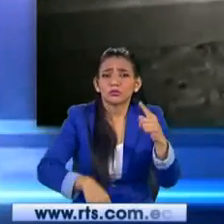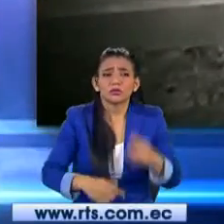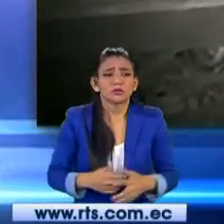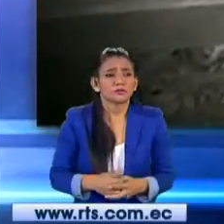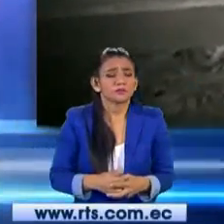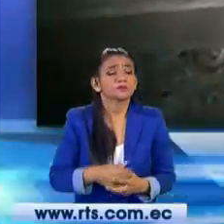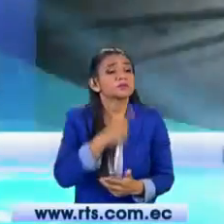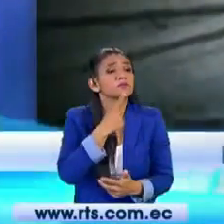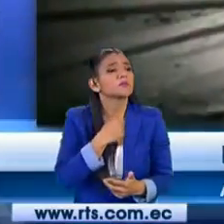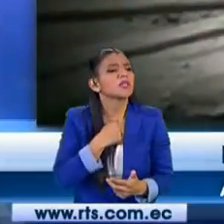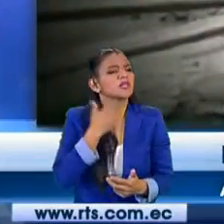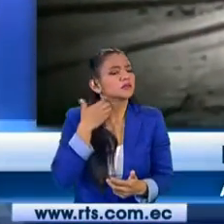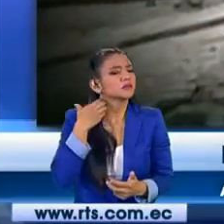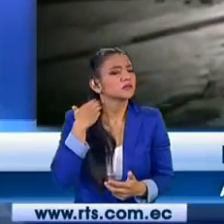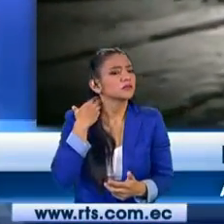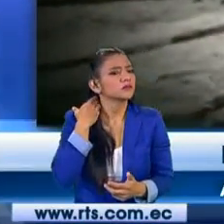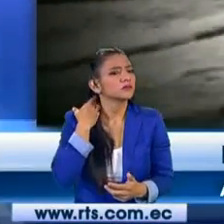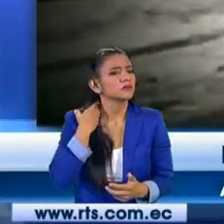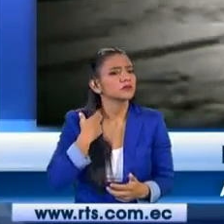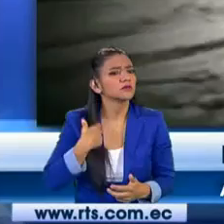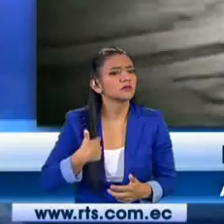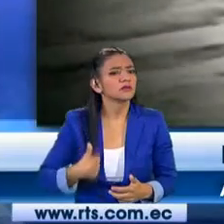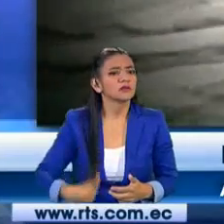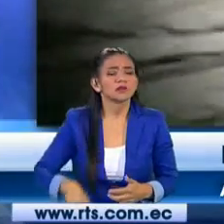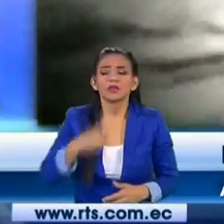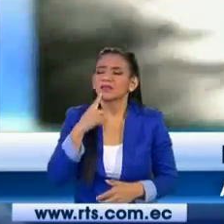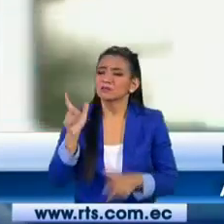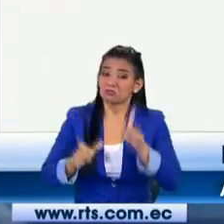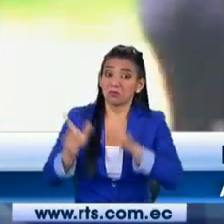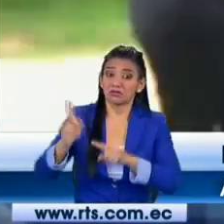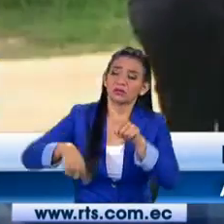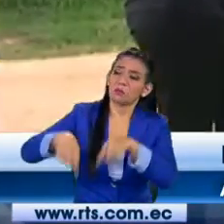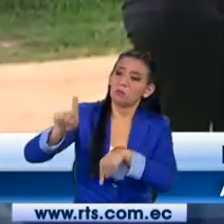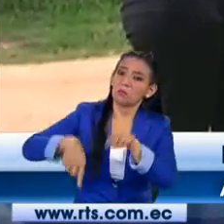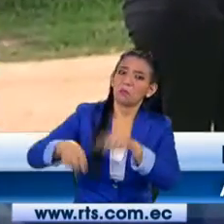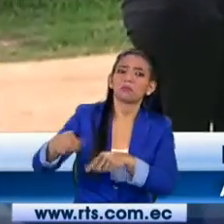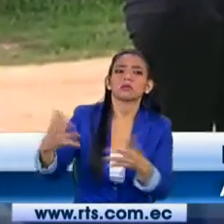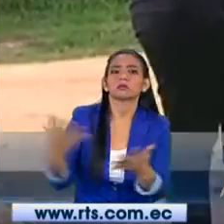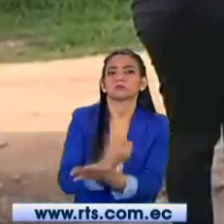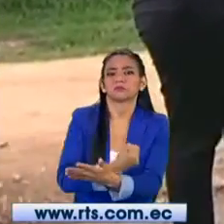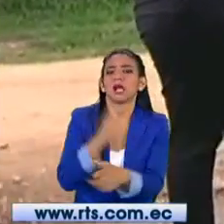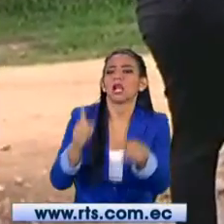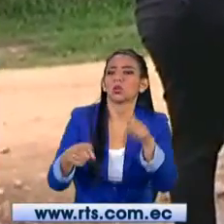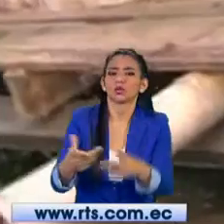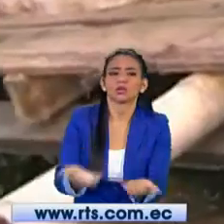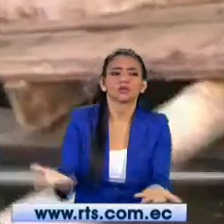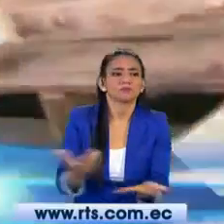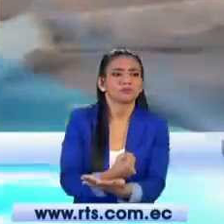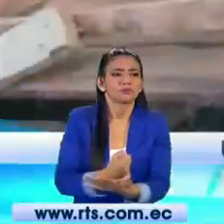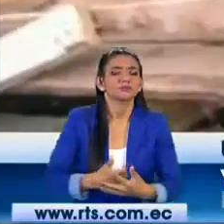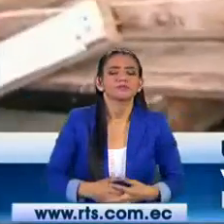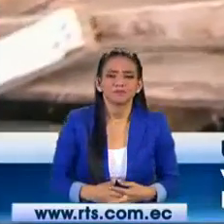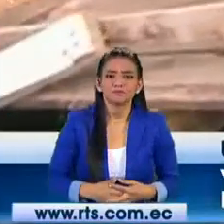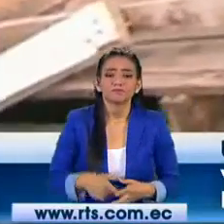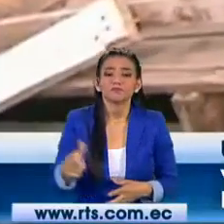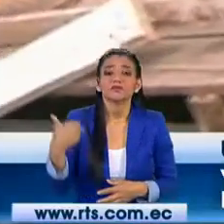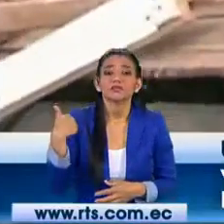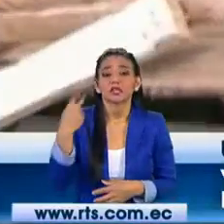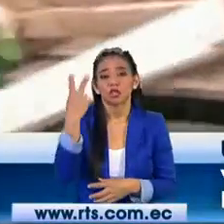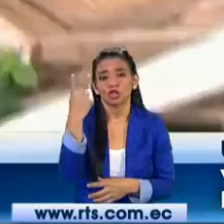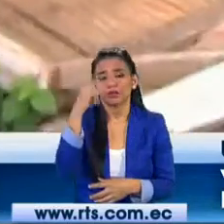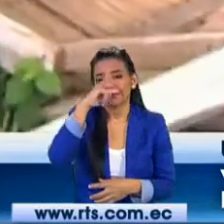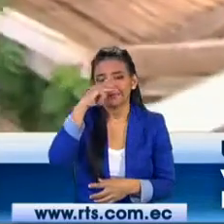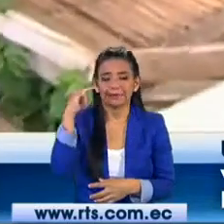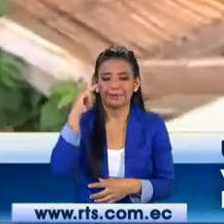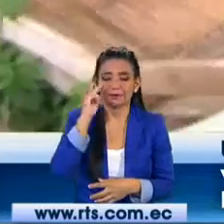dicen los vecinos que se han llevado? Dicen que han visto los chamberos pasar por aquí. Ruth y Washington tienen dos pequeñas de